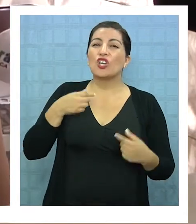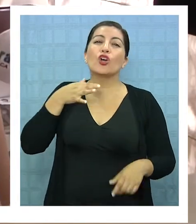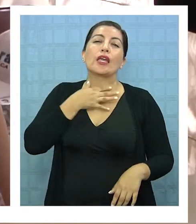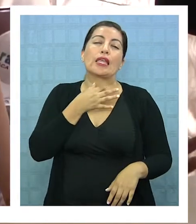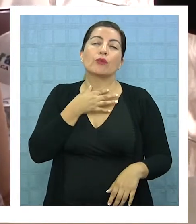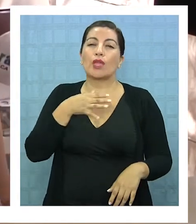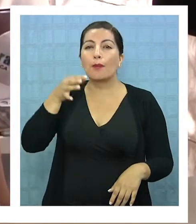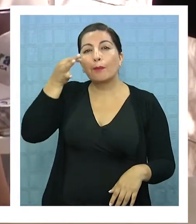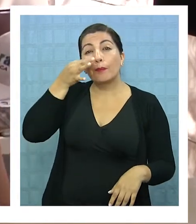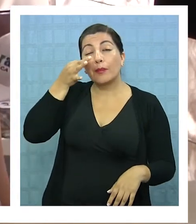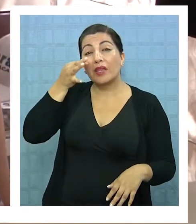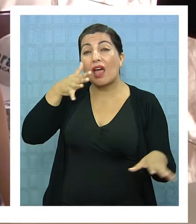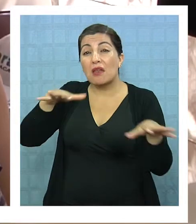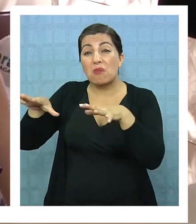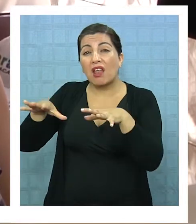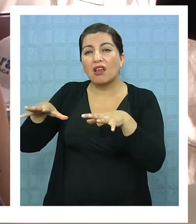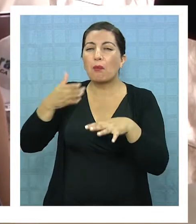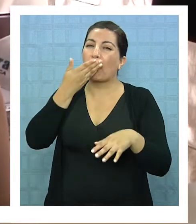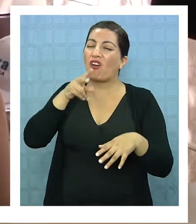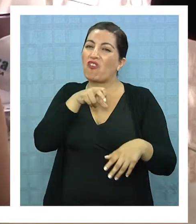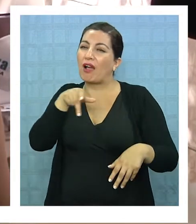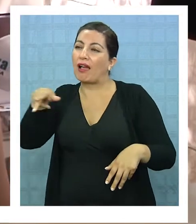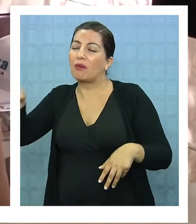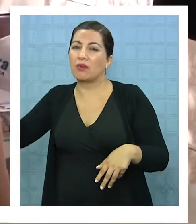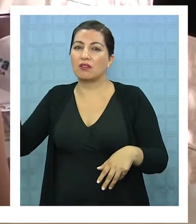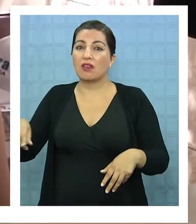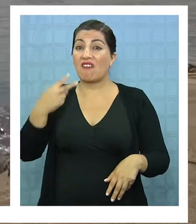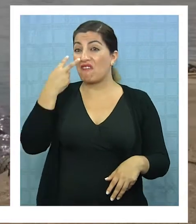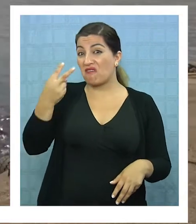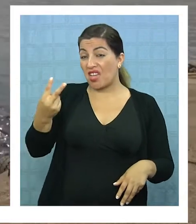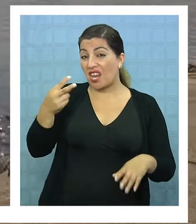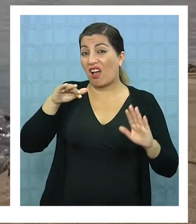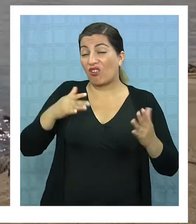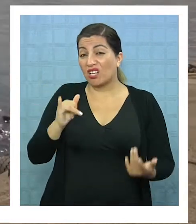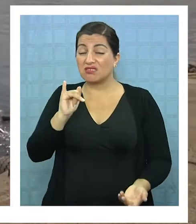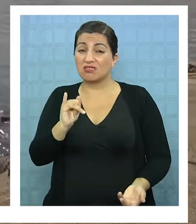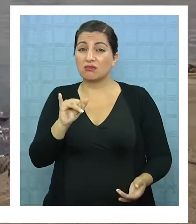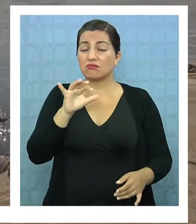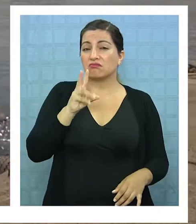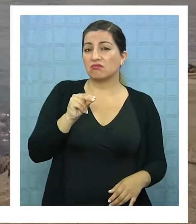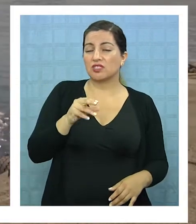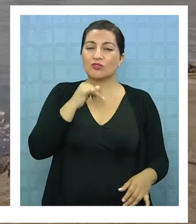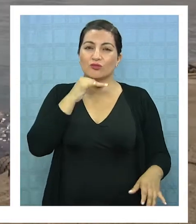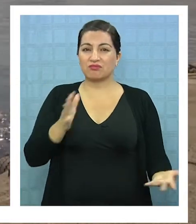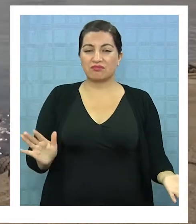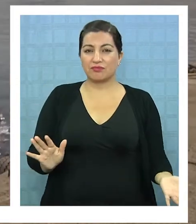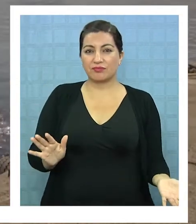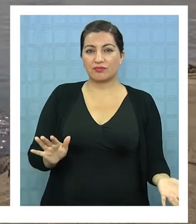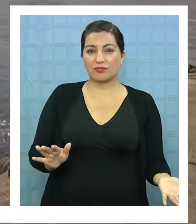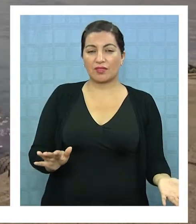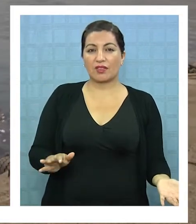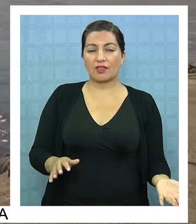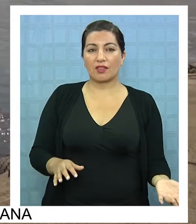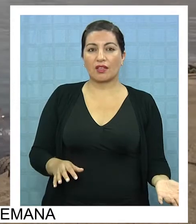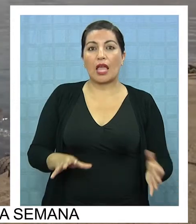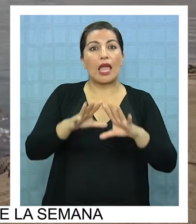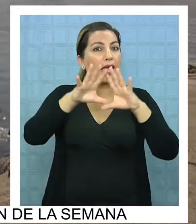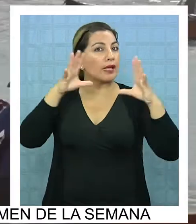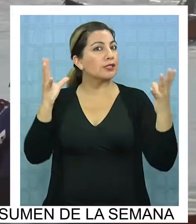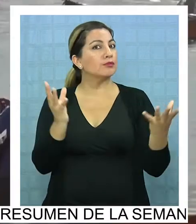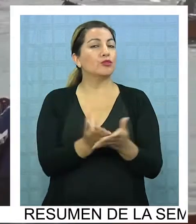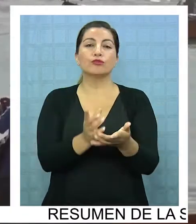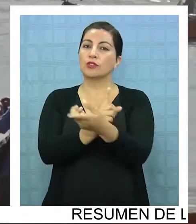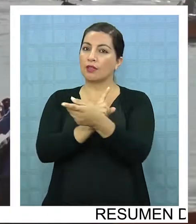playa y voy y disfruto, pero de ver o no ver el mar, bueno, hay que tomar en cuenta que necesariamente el mundo está